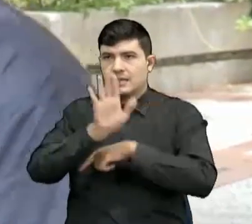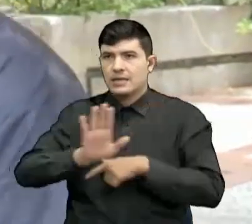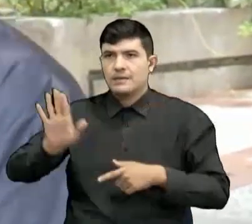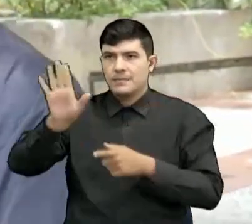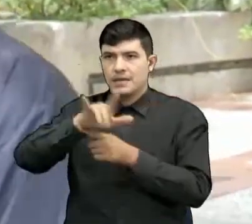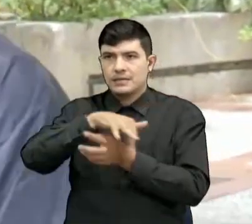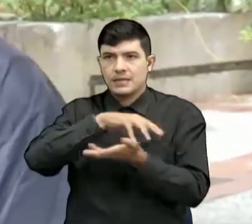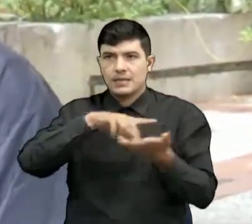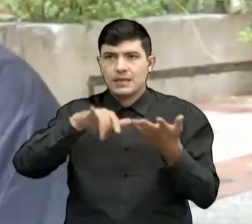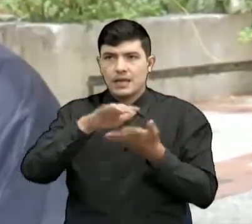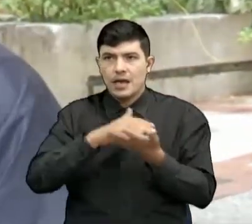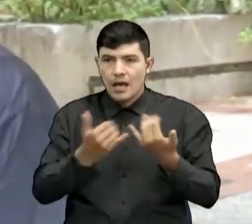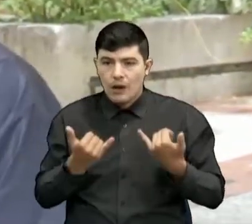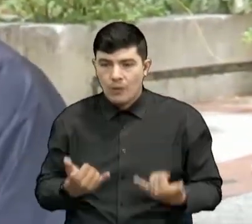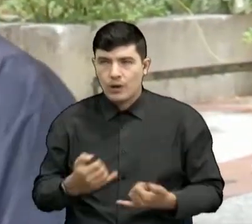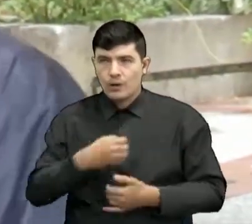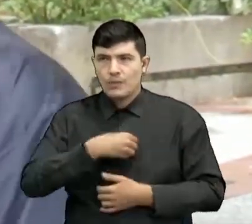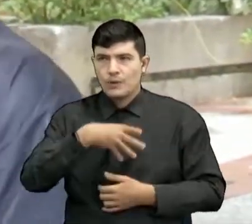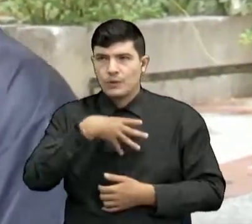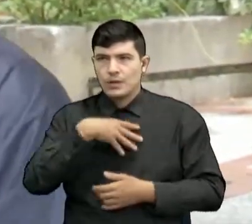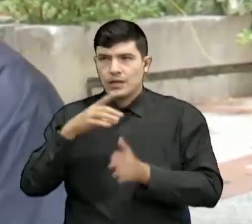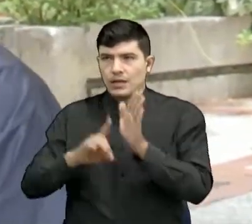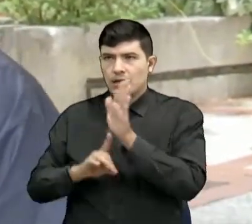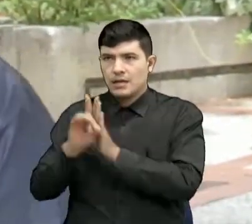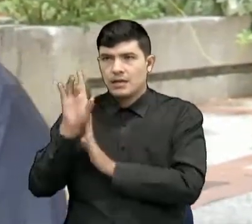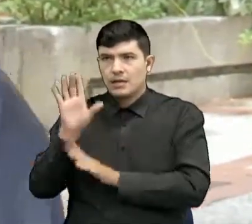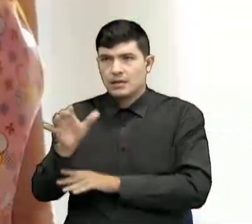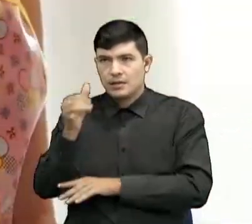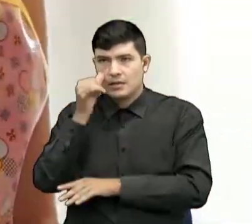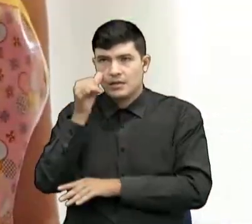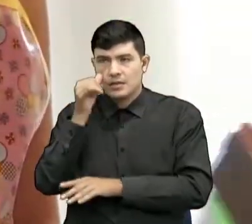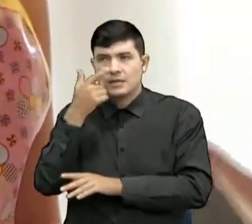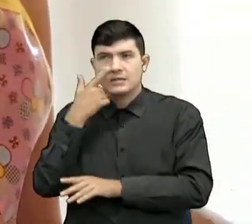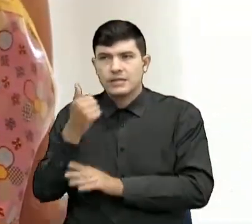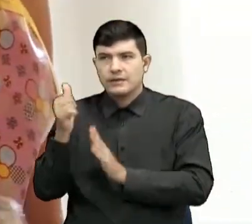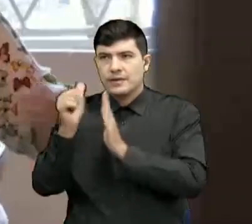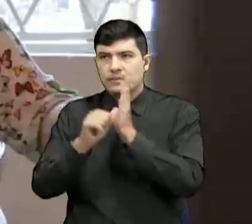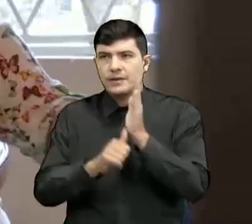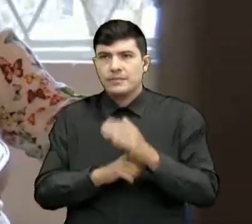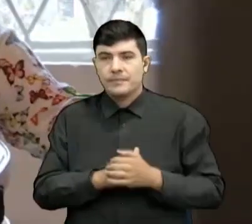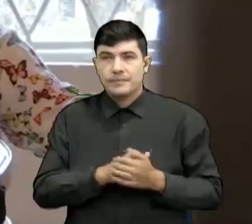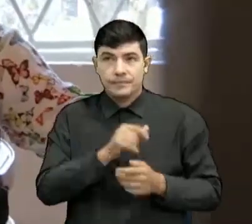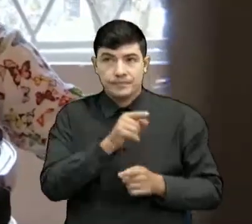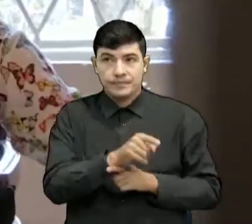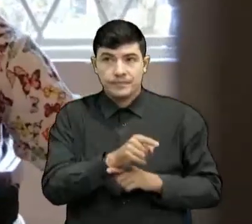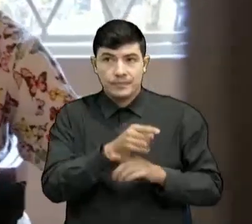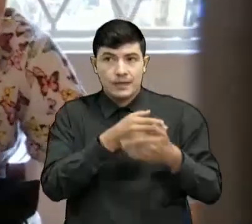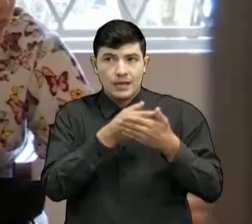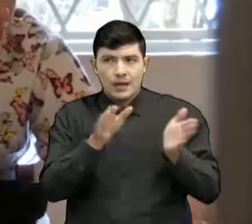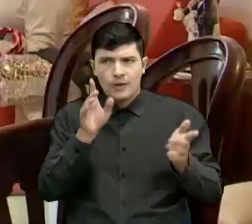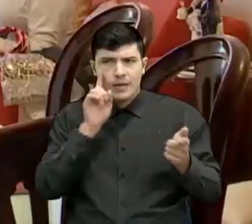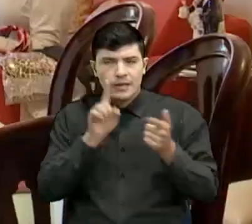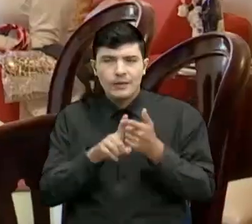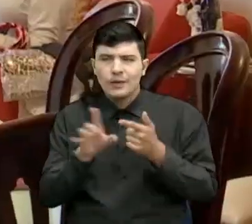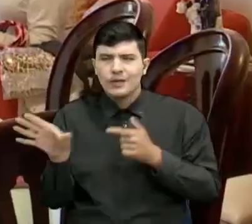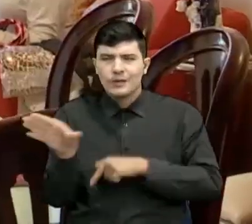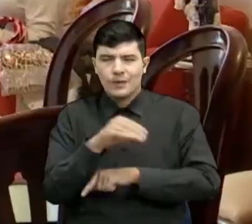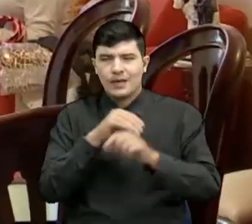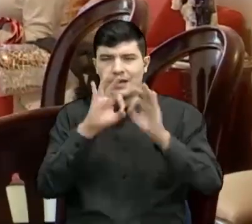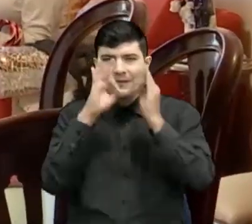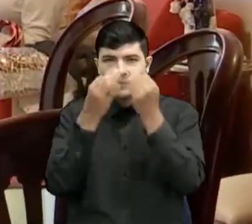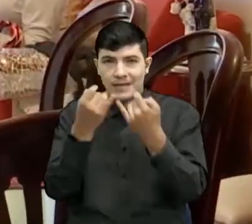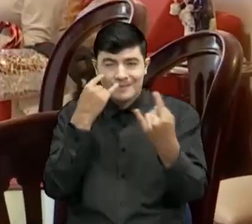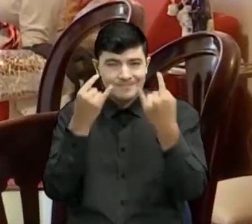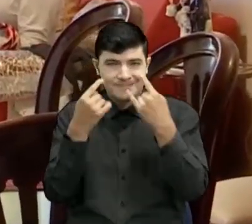teniendo la oportunidad de desarrollar la grabación de esta magnífica serie su estreno promete cautivar a toda la familia del gran